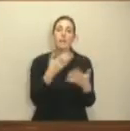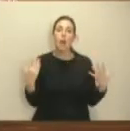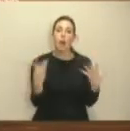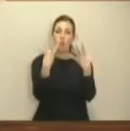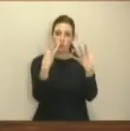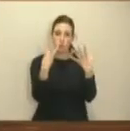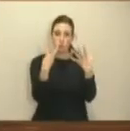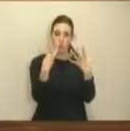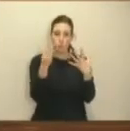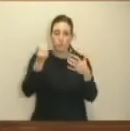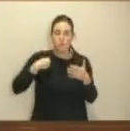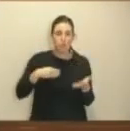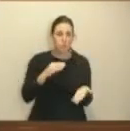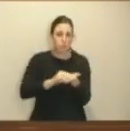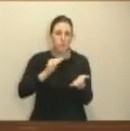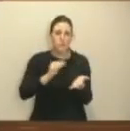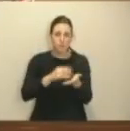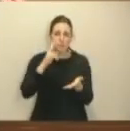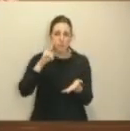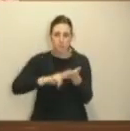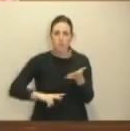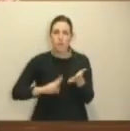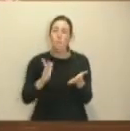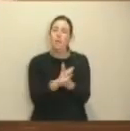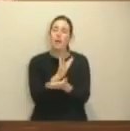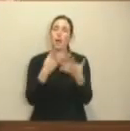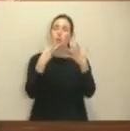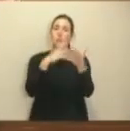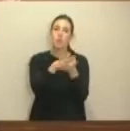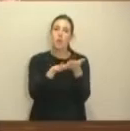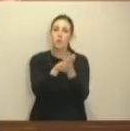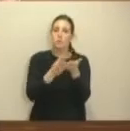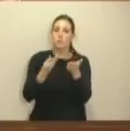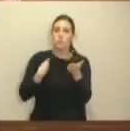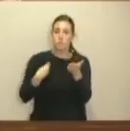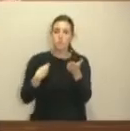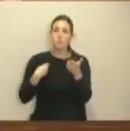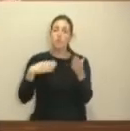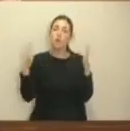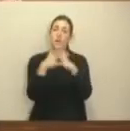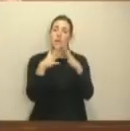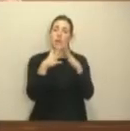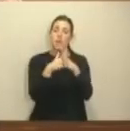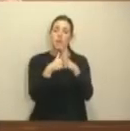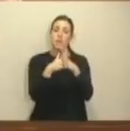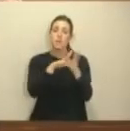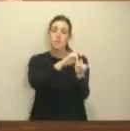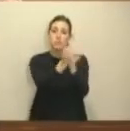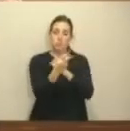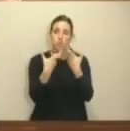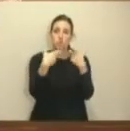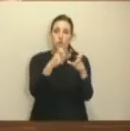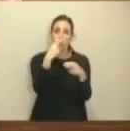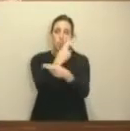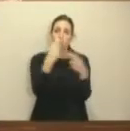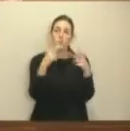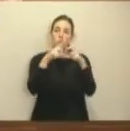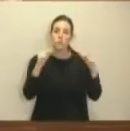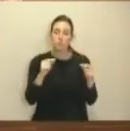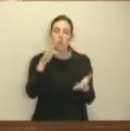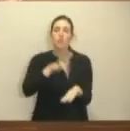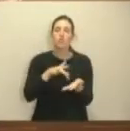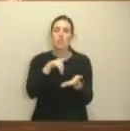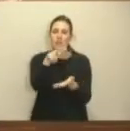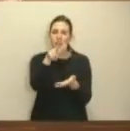hemos visto en otras ocasiones. Y en la página 8 hablábamos precisamente de la reestructuración del sector público asturiano. Por lo tanto, cuando habla usted de lo